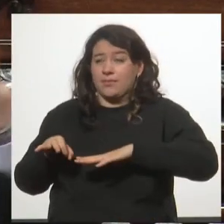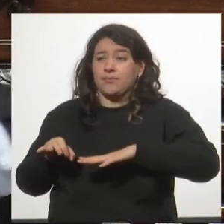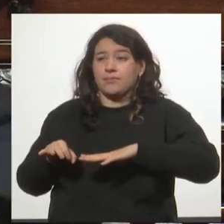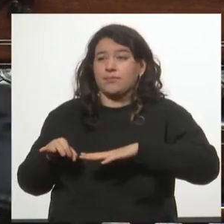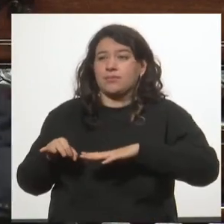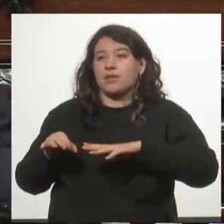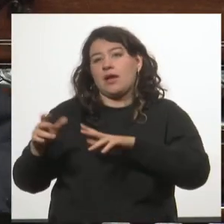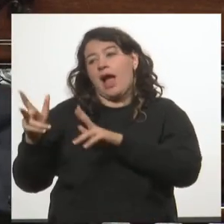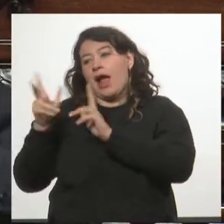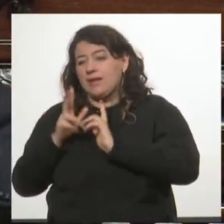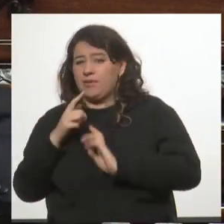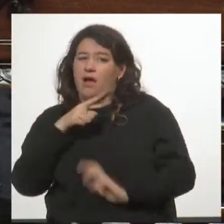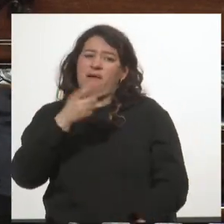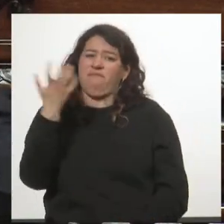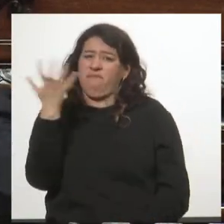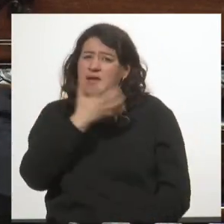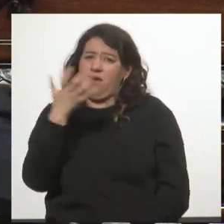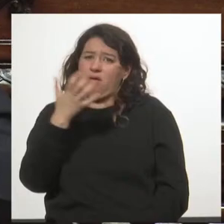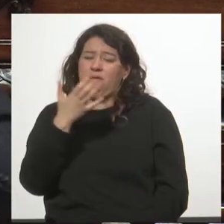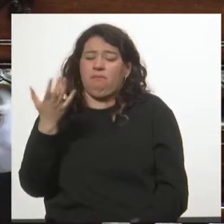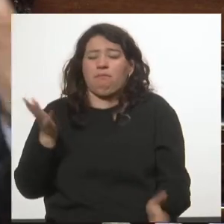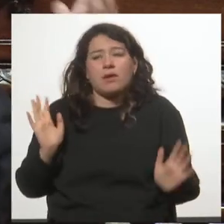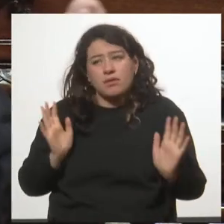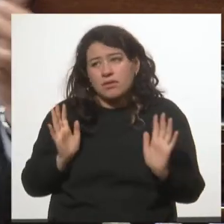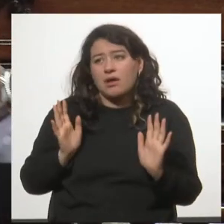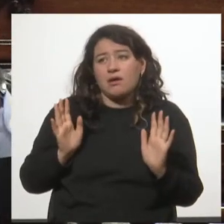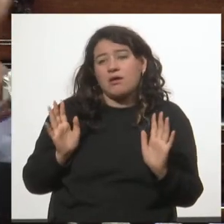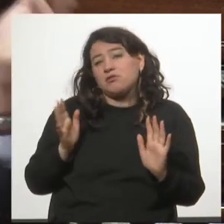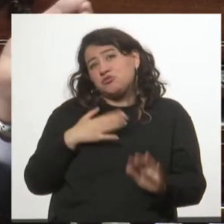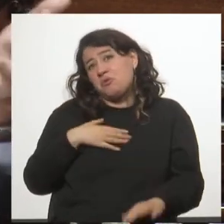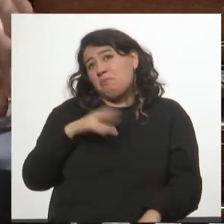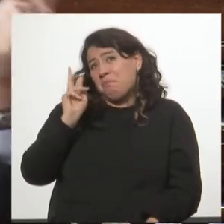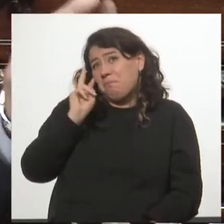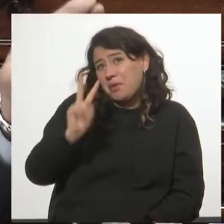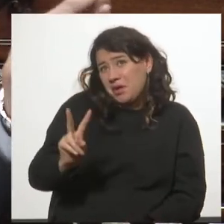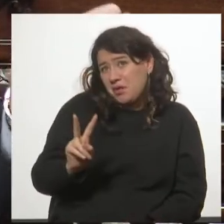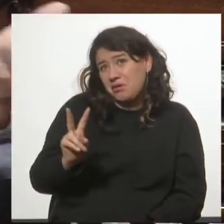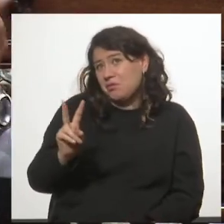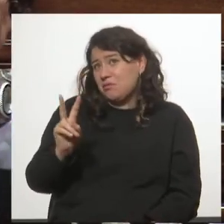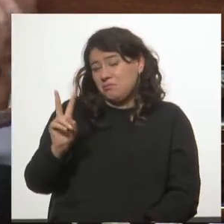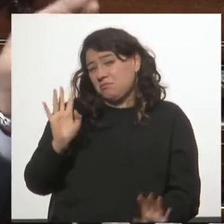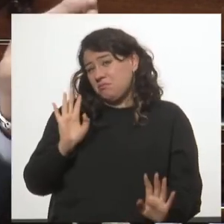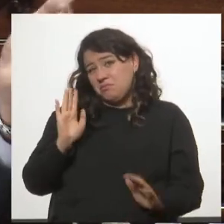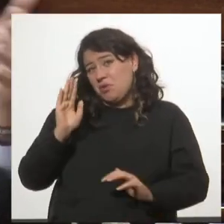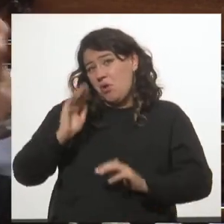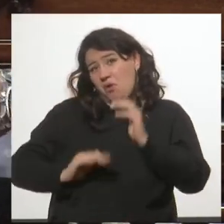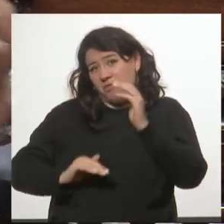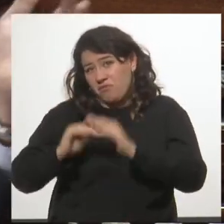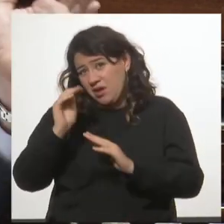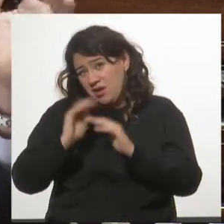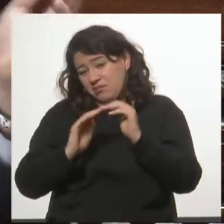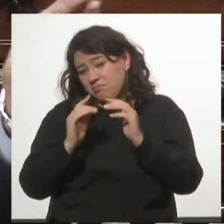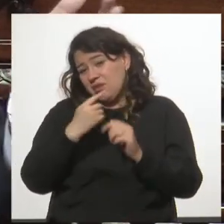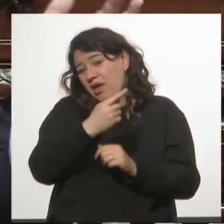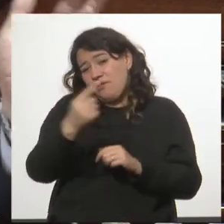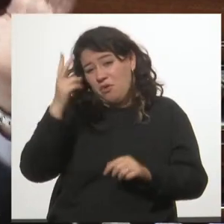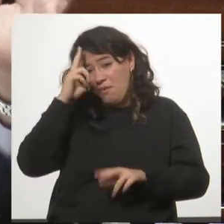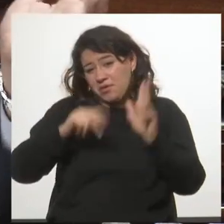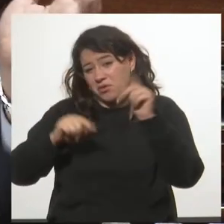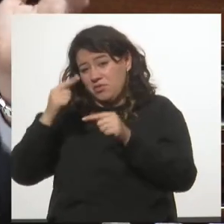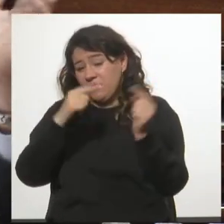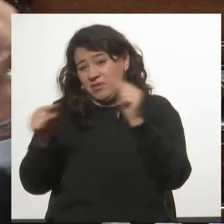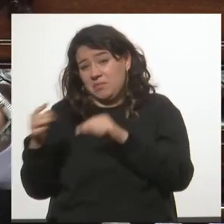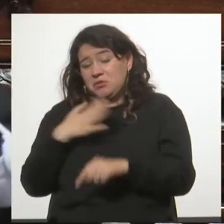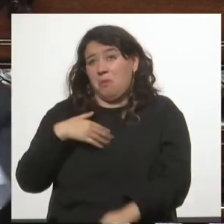es feo pero bueno uno puede decir sobre las obras varias cosas pero para mí